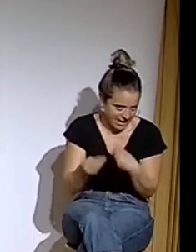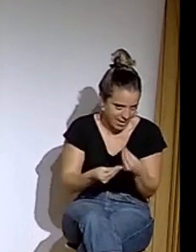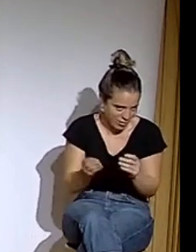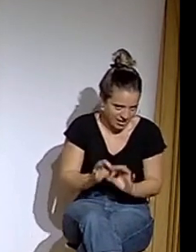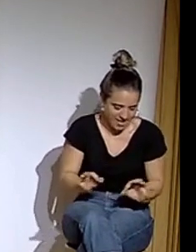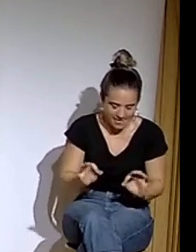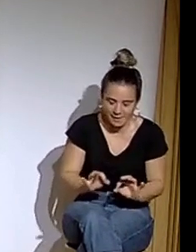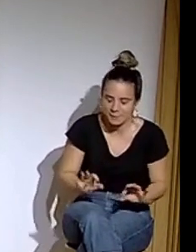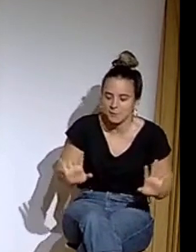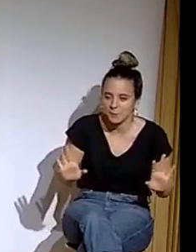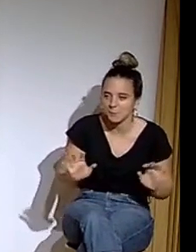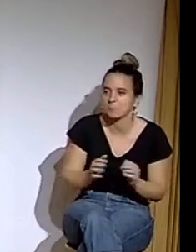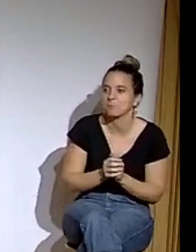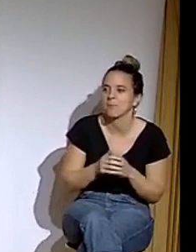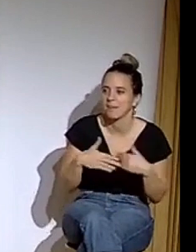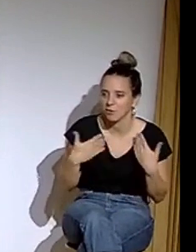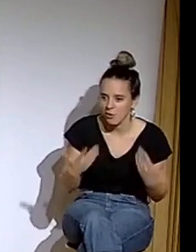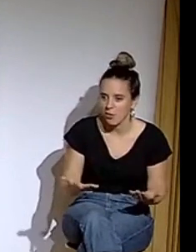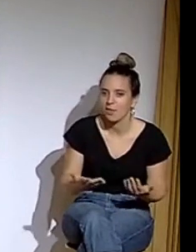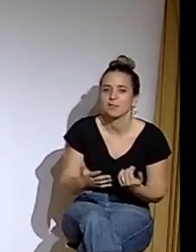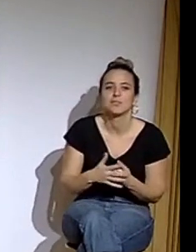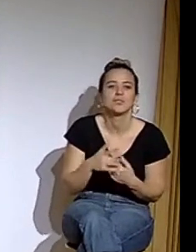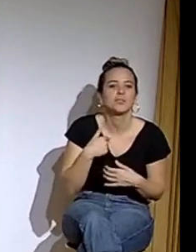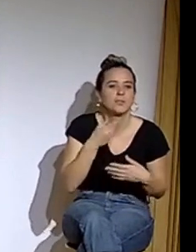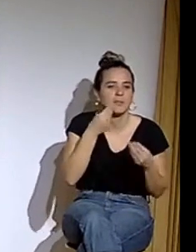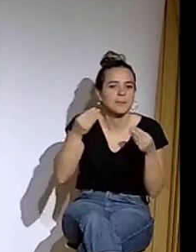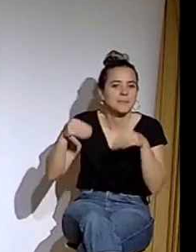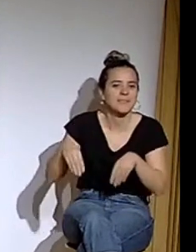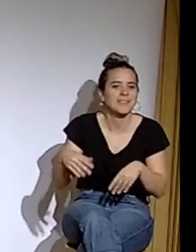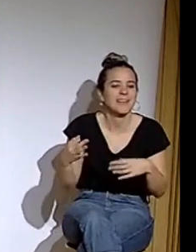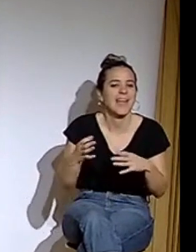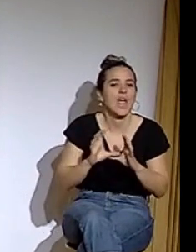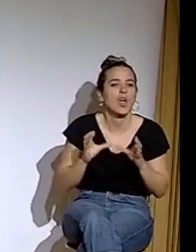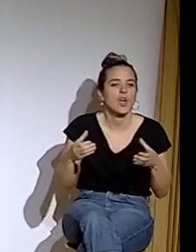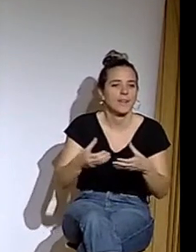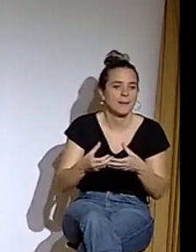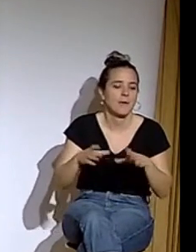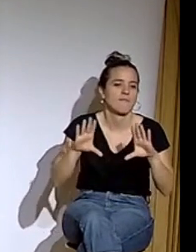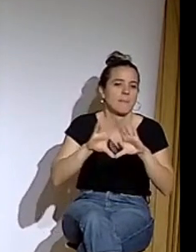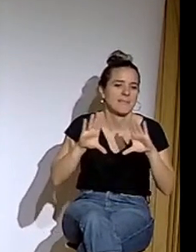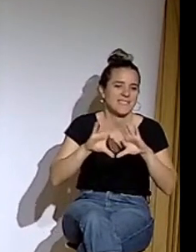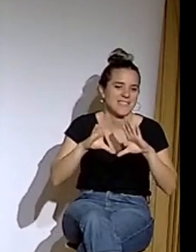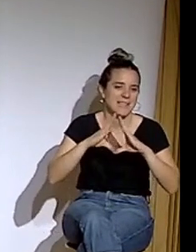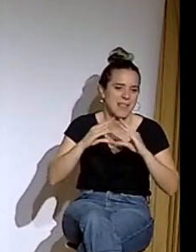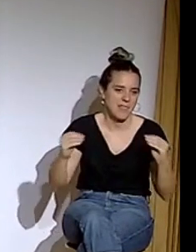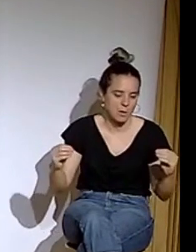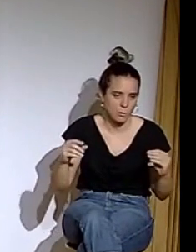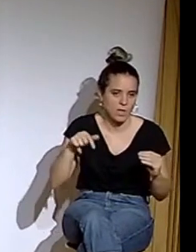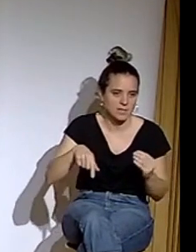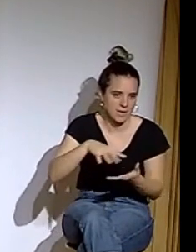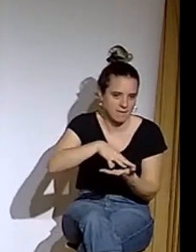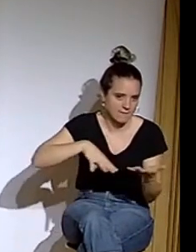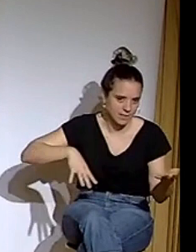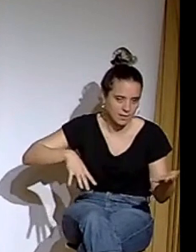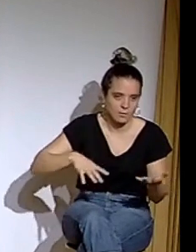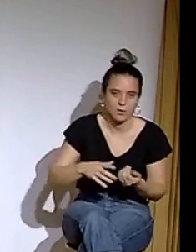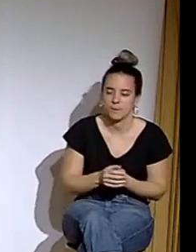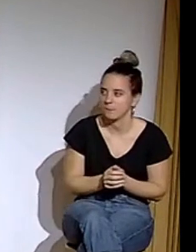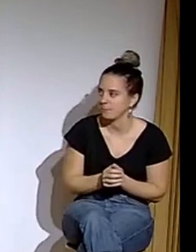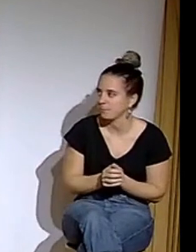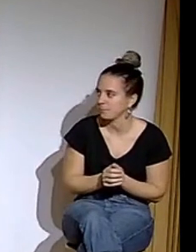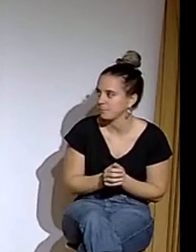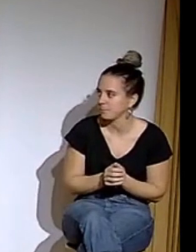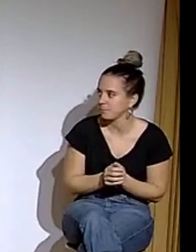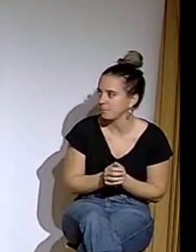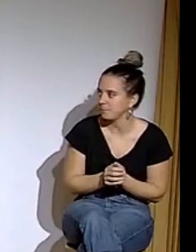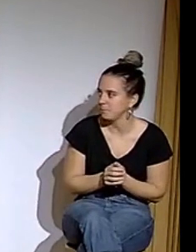bueno yo vengo a el representación del colectivo de feministas andaluzas aquí en Barcelona que